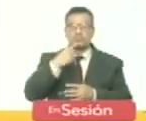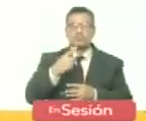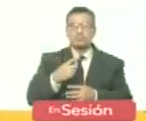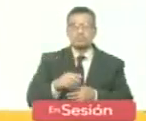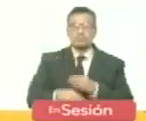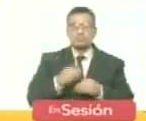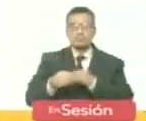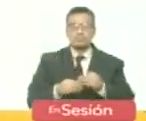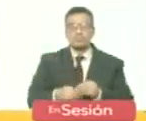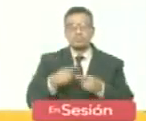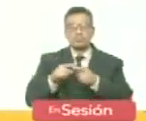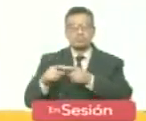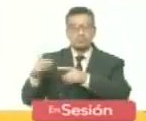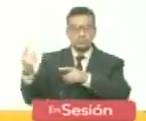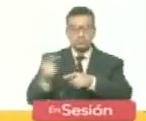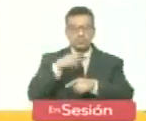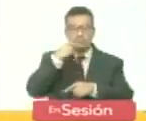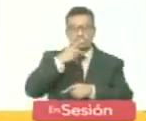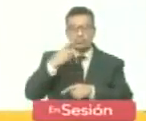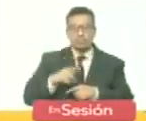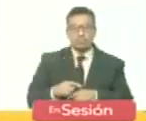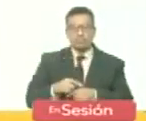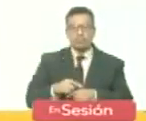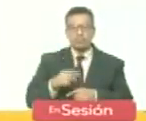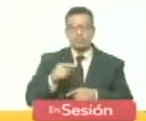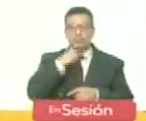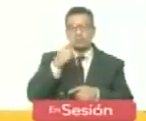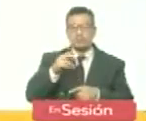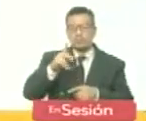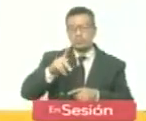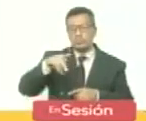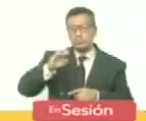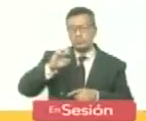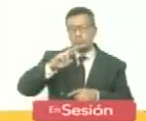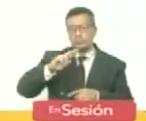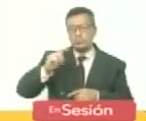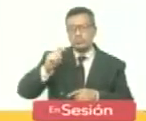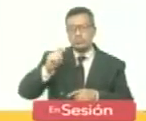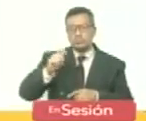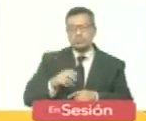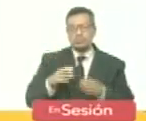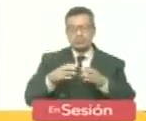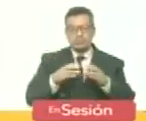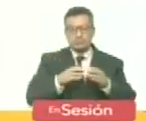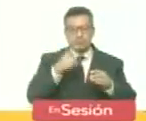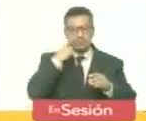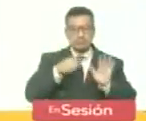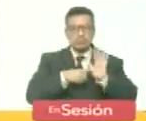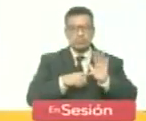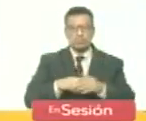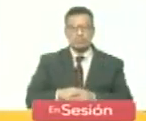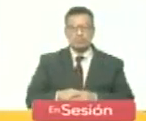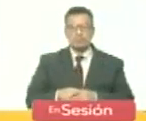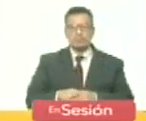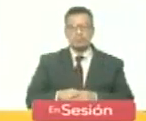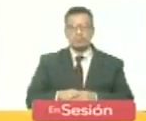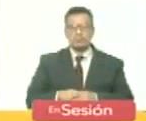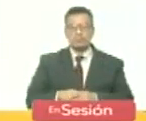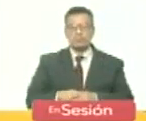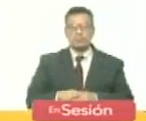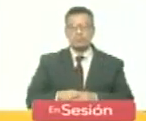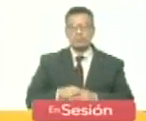refería a otros dirigentes políticos como las viudas del paquete. Aquí estamos en presencia de una modalidad